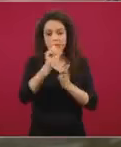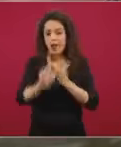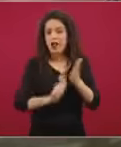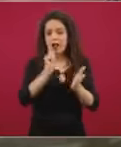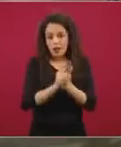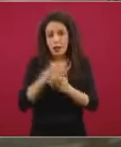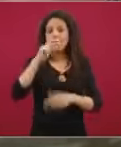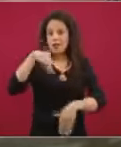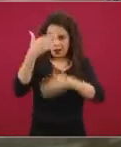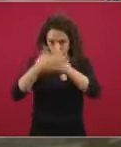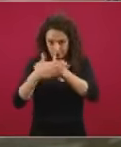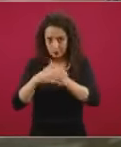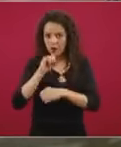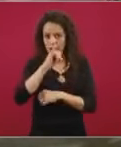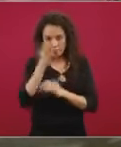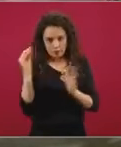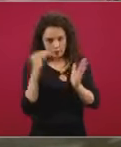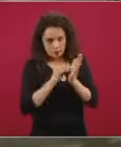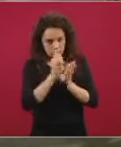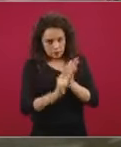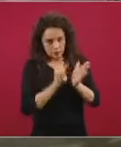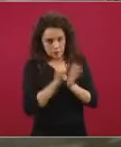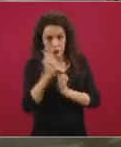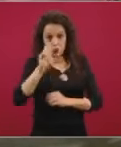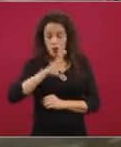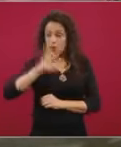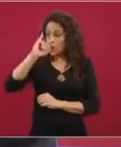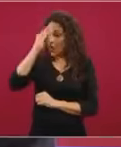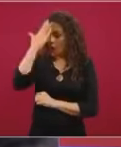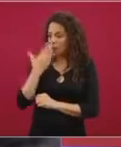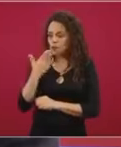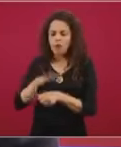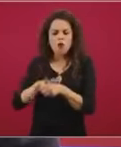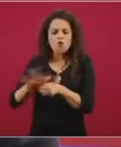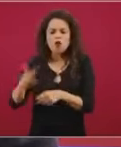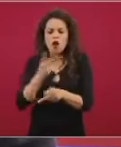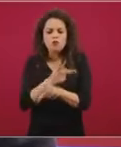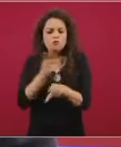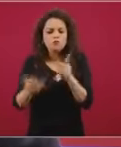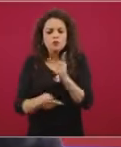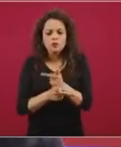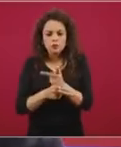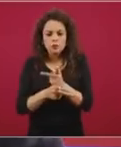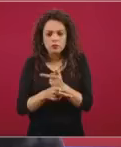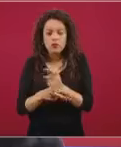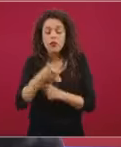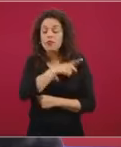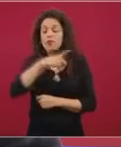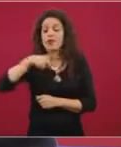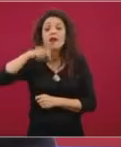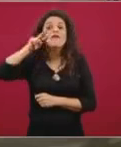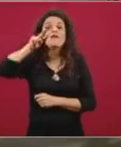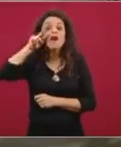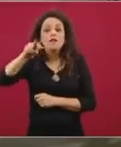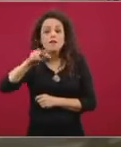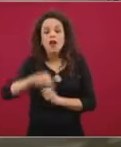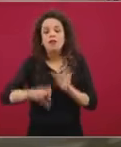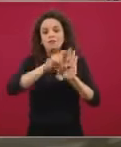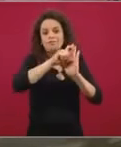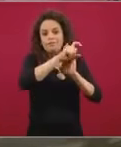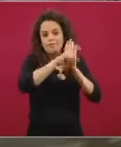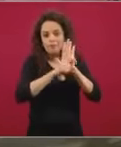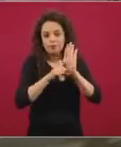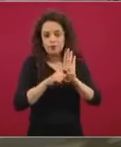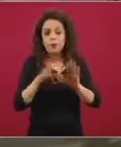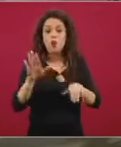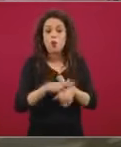poner, que donde se presenta la imagen del producto viniera la etiqueta, porque si no las personas